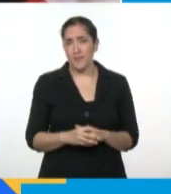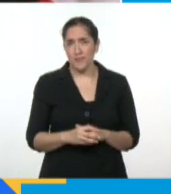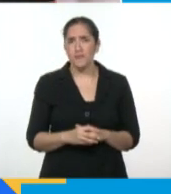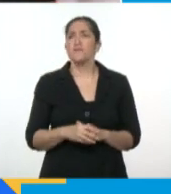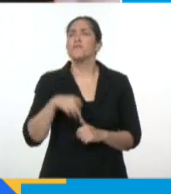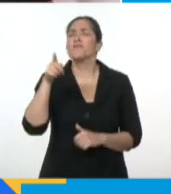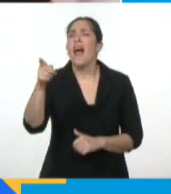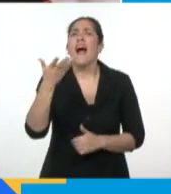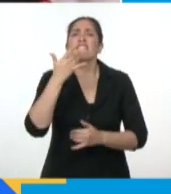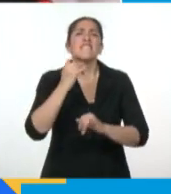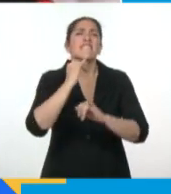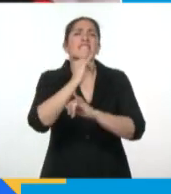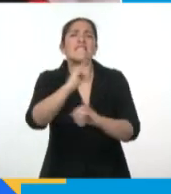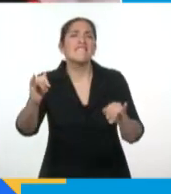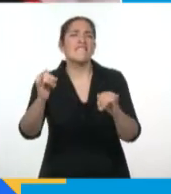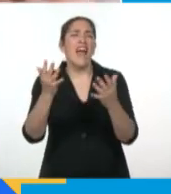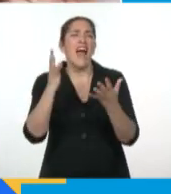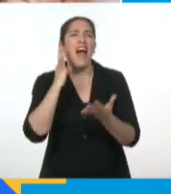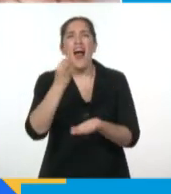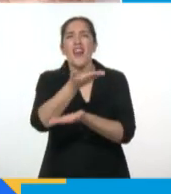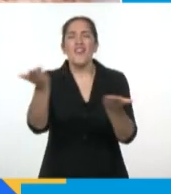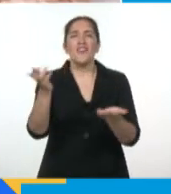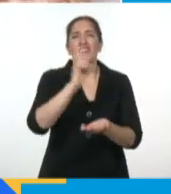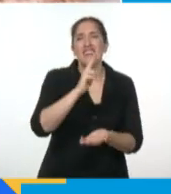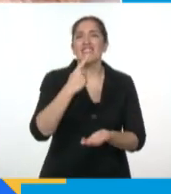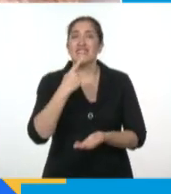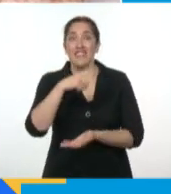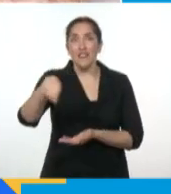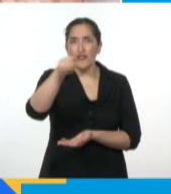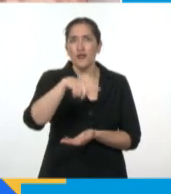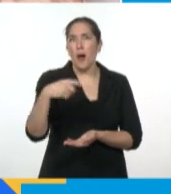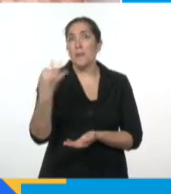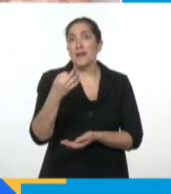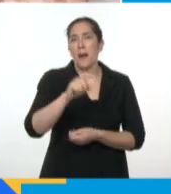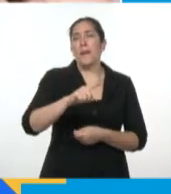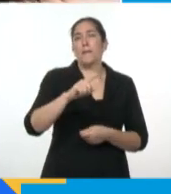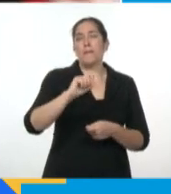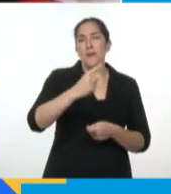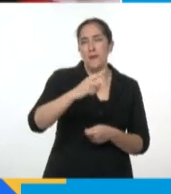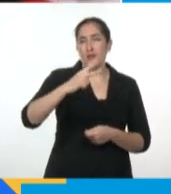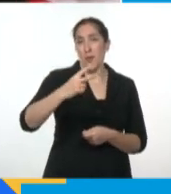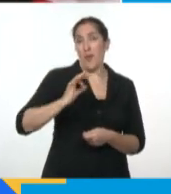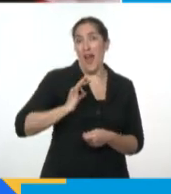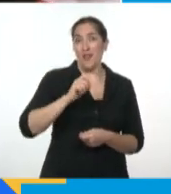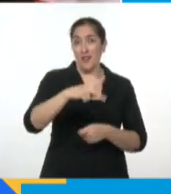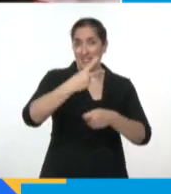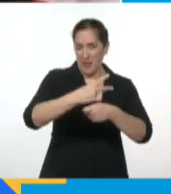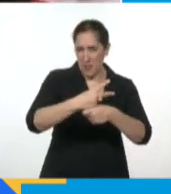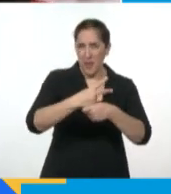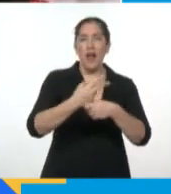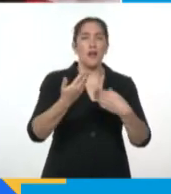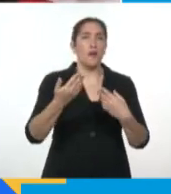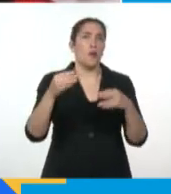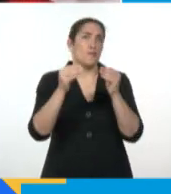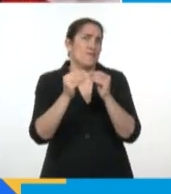y las chicas que nos están viendo? Porque sabes que este es un programa orientado especialmente para los dos primeros años del secundario, así que hay un montón de